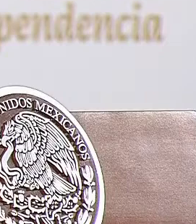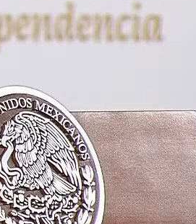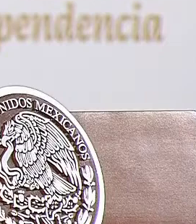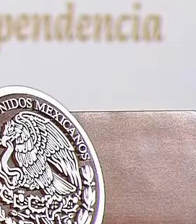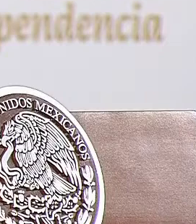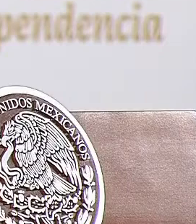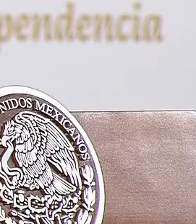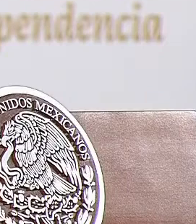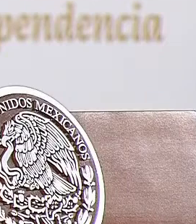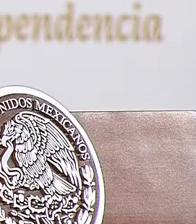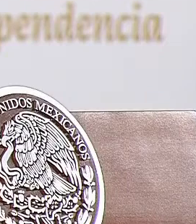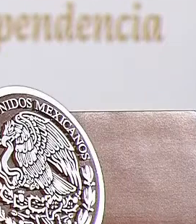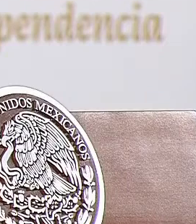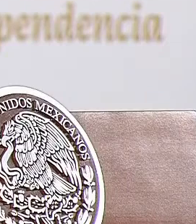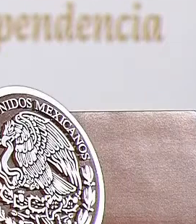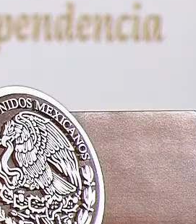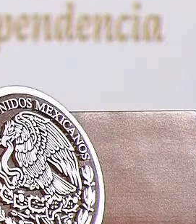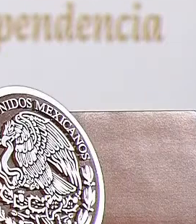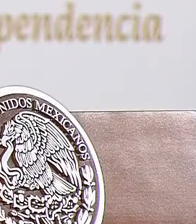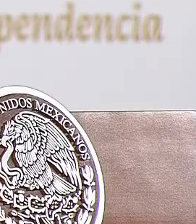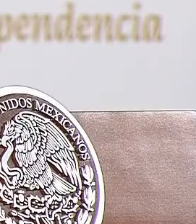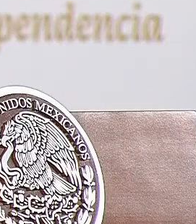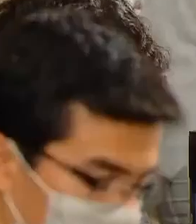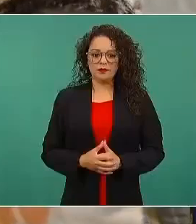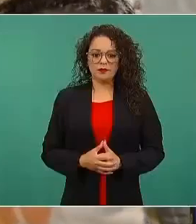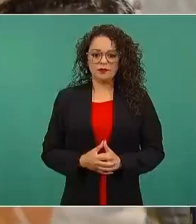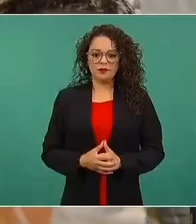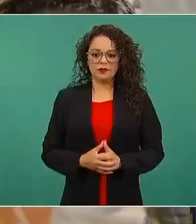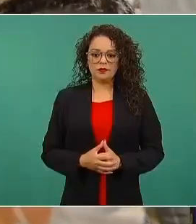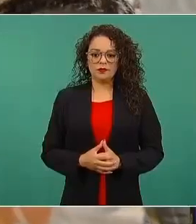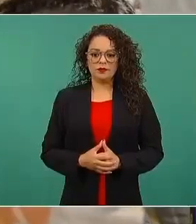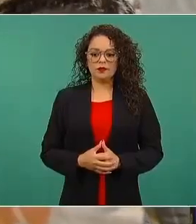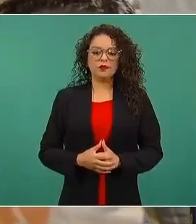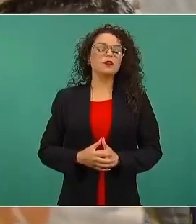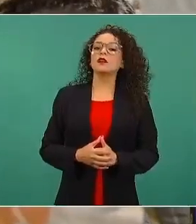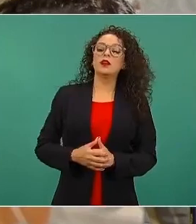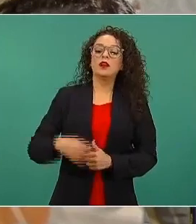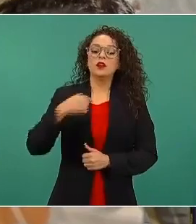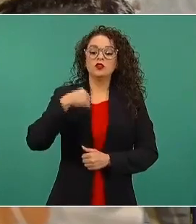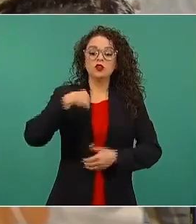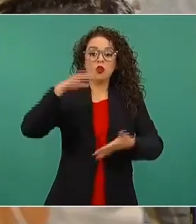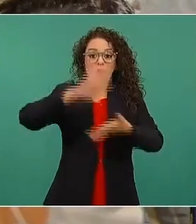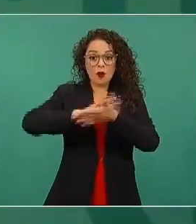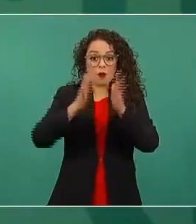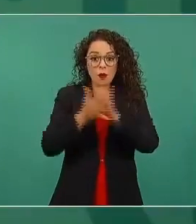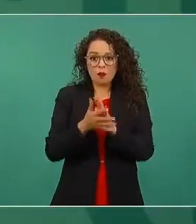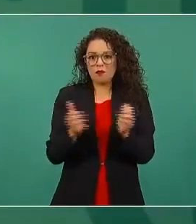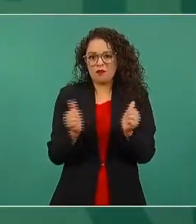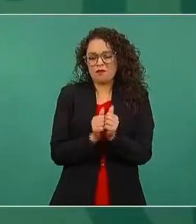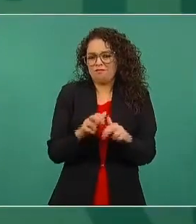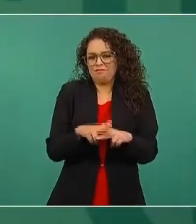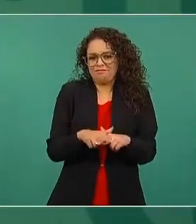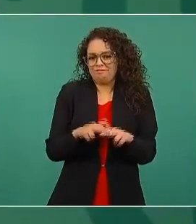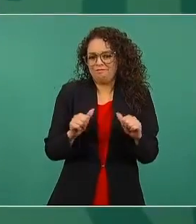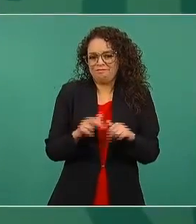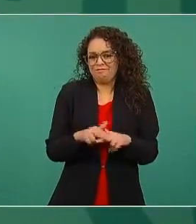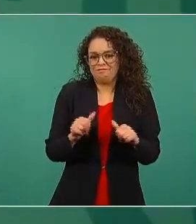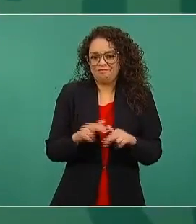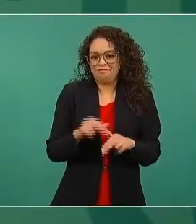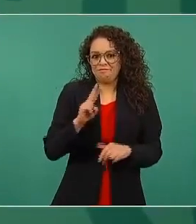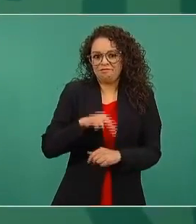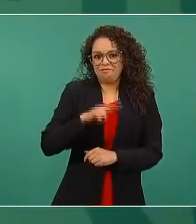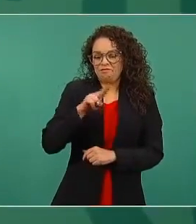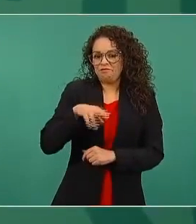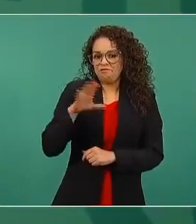Son otros tiempos. Entonces, ¿no le creyó que era un preso político? Sencillamente, no era